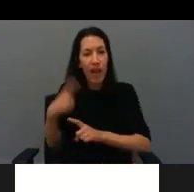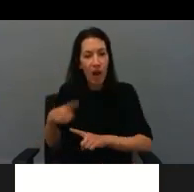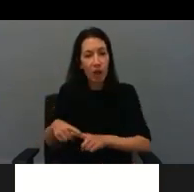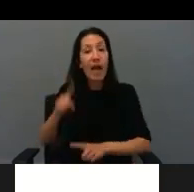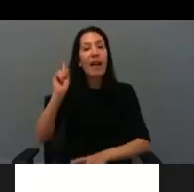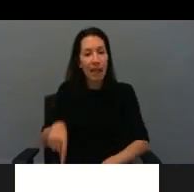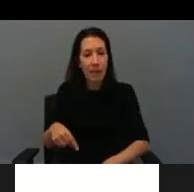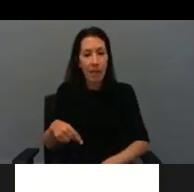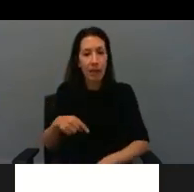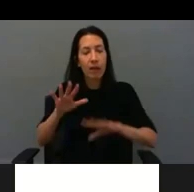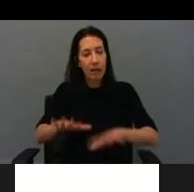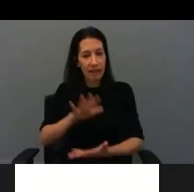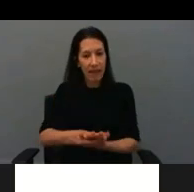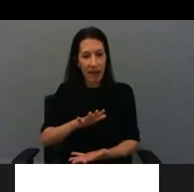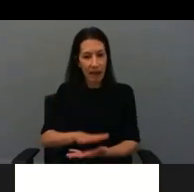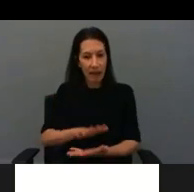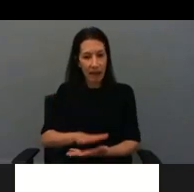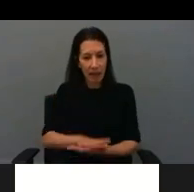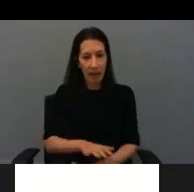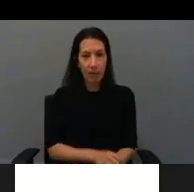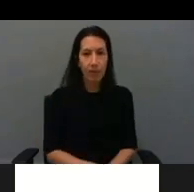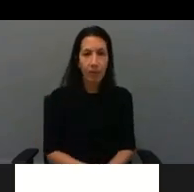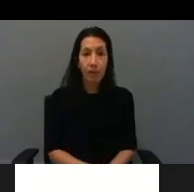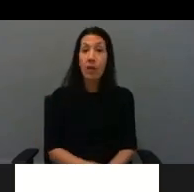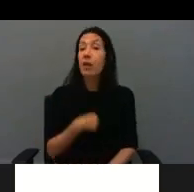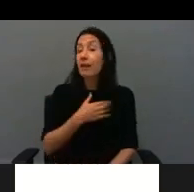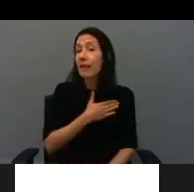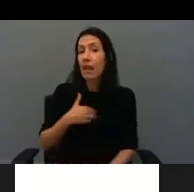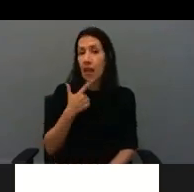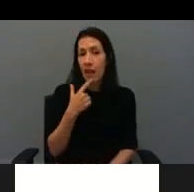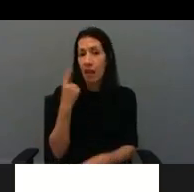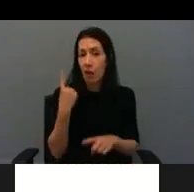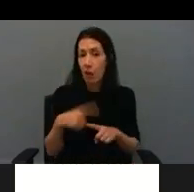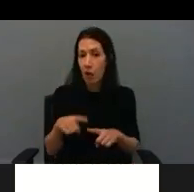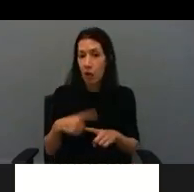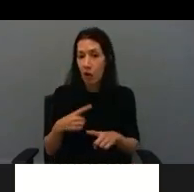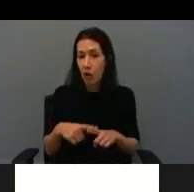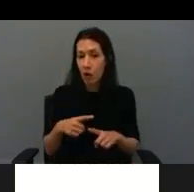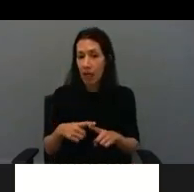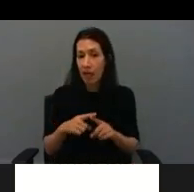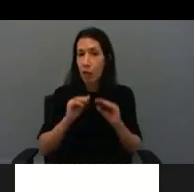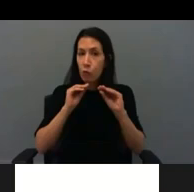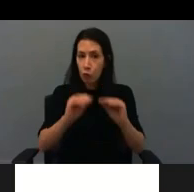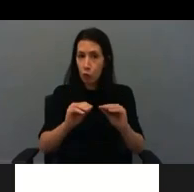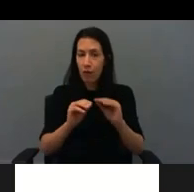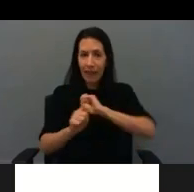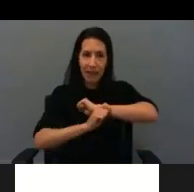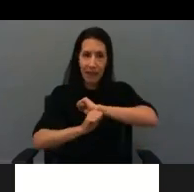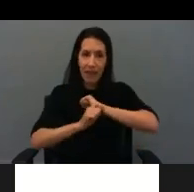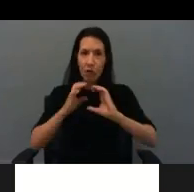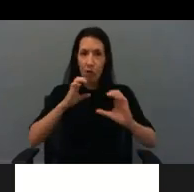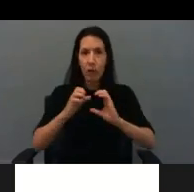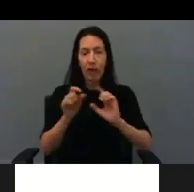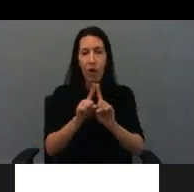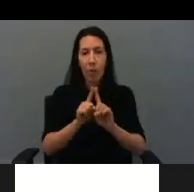serie de cosas que para ella tiene que ser satisfactorio. ¿Sí? Nosotros lo